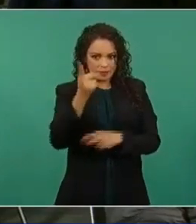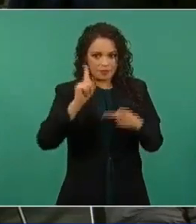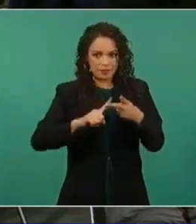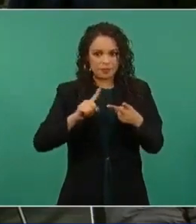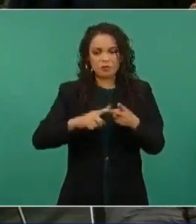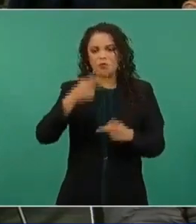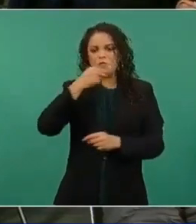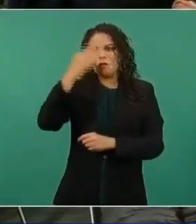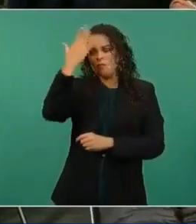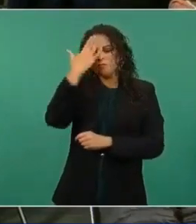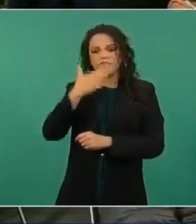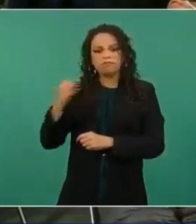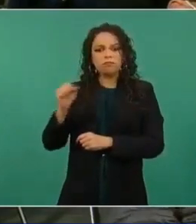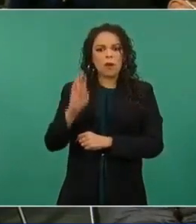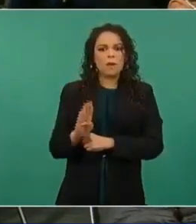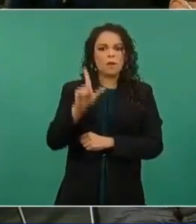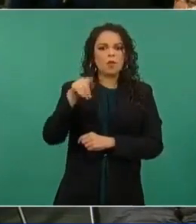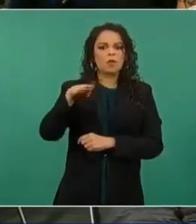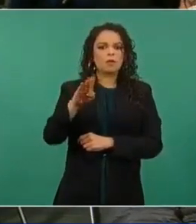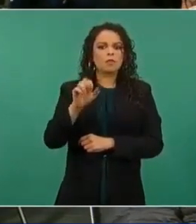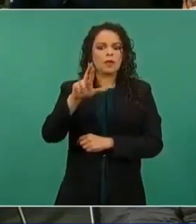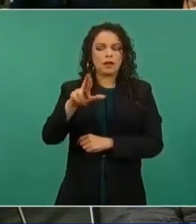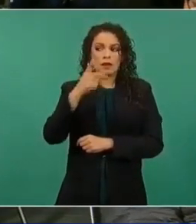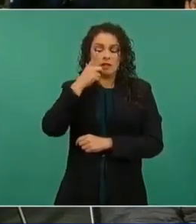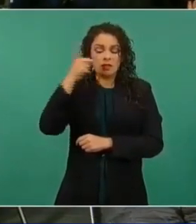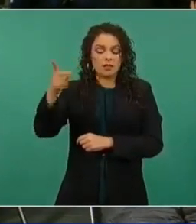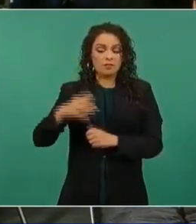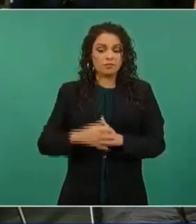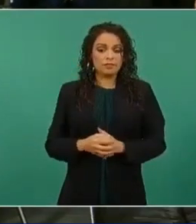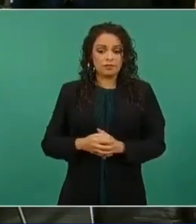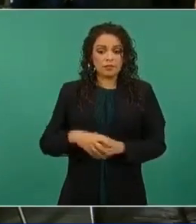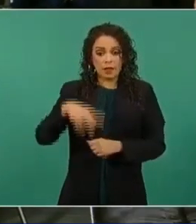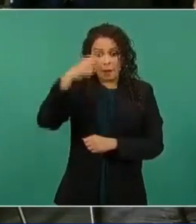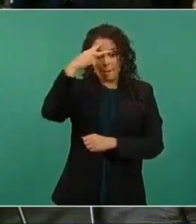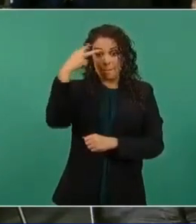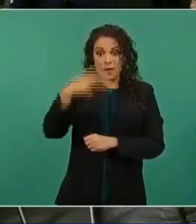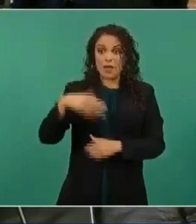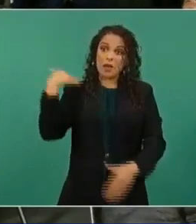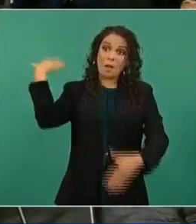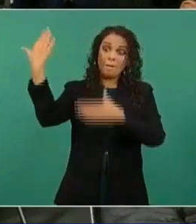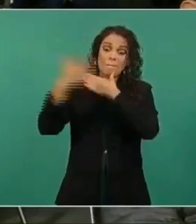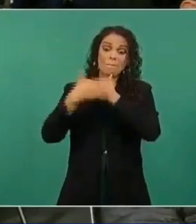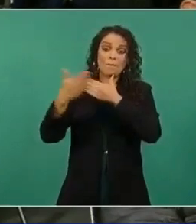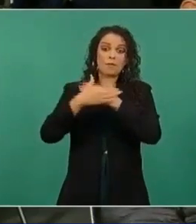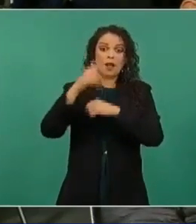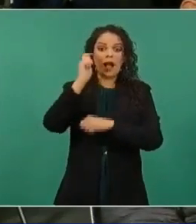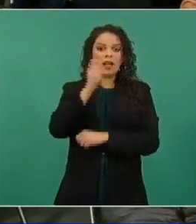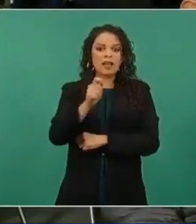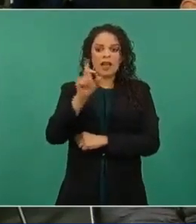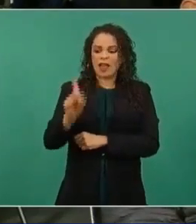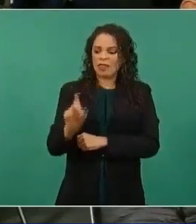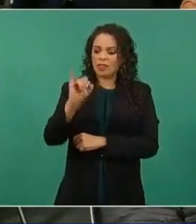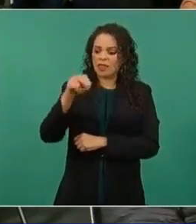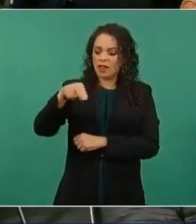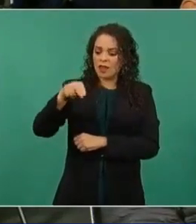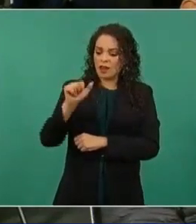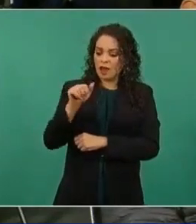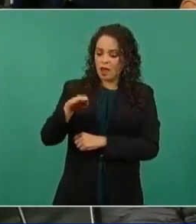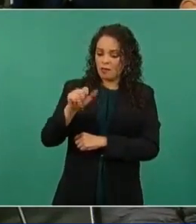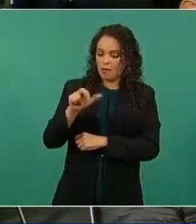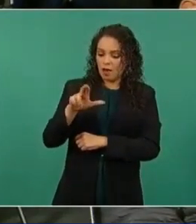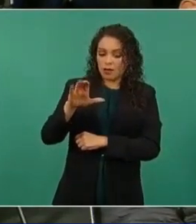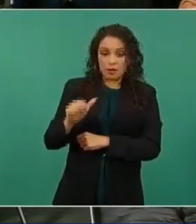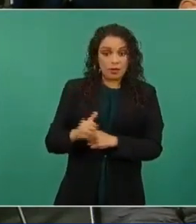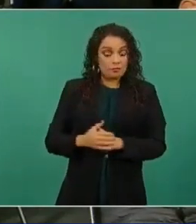Bloomberg generó controversia porque dijo: México es la próxima Dinamarca. Y es parte de un debate también en